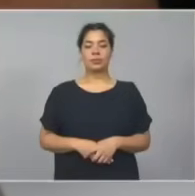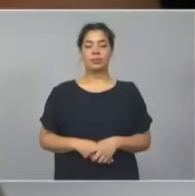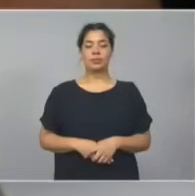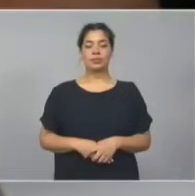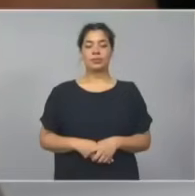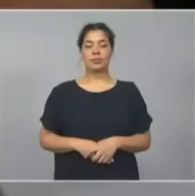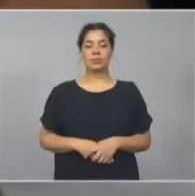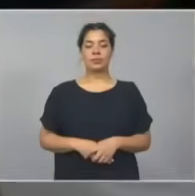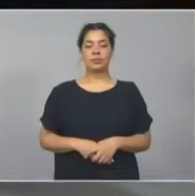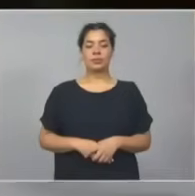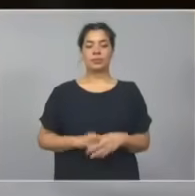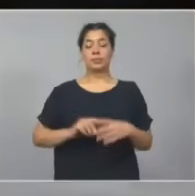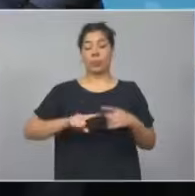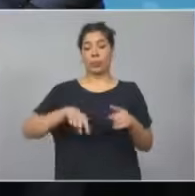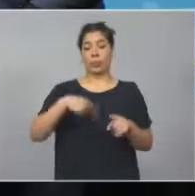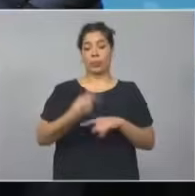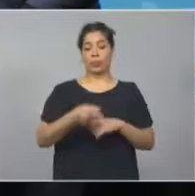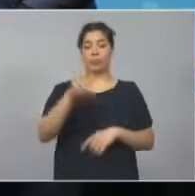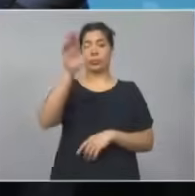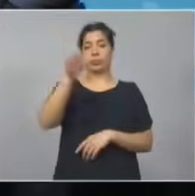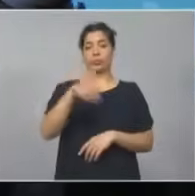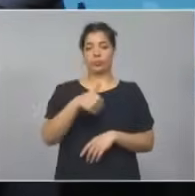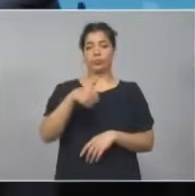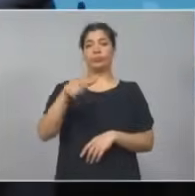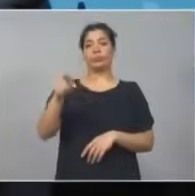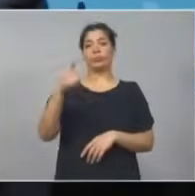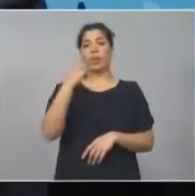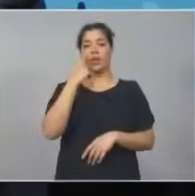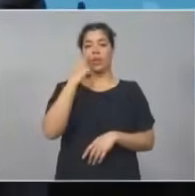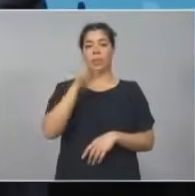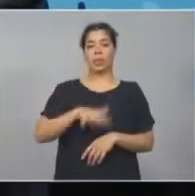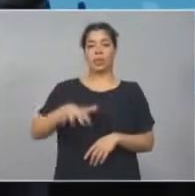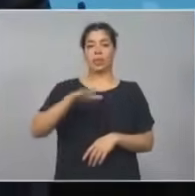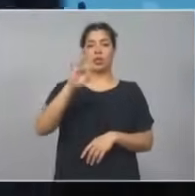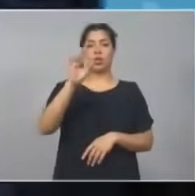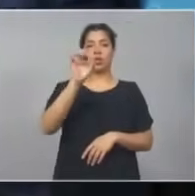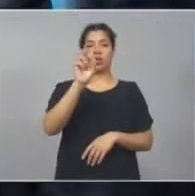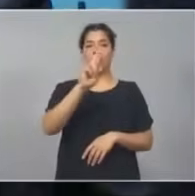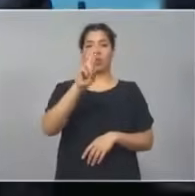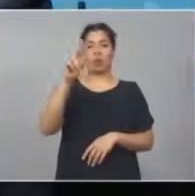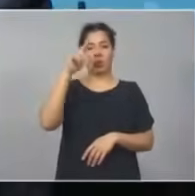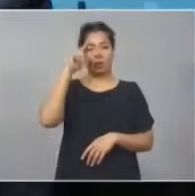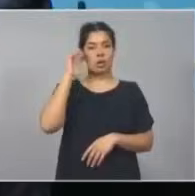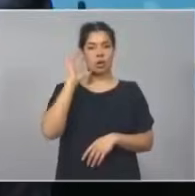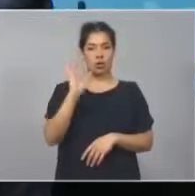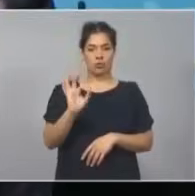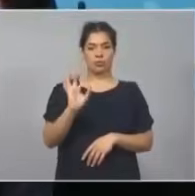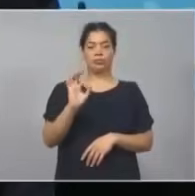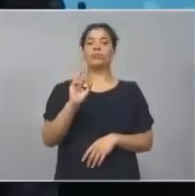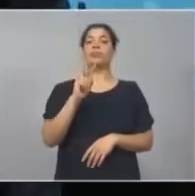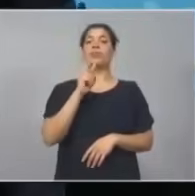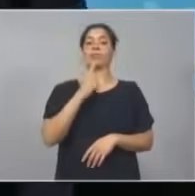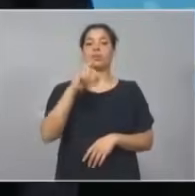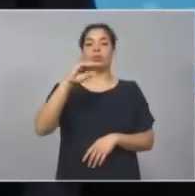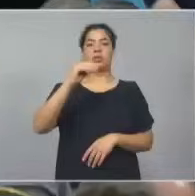Seguidamente vamos a invitar al intendente de Coronel Dorrego, Juan Carlos Chalde.